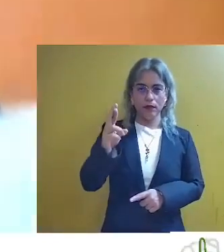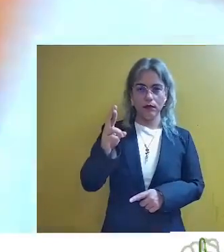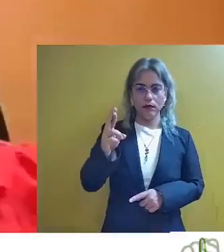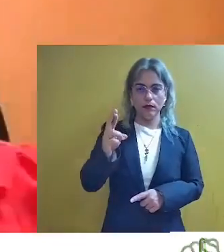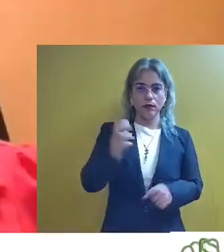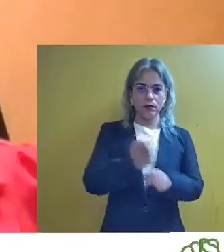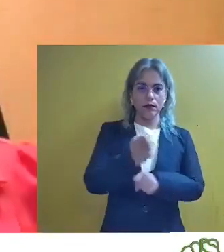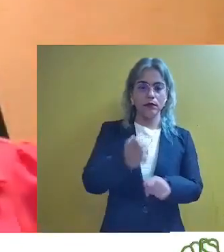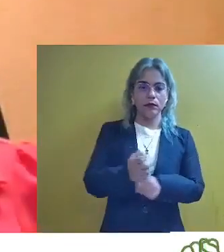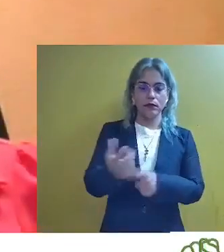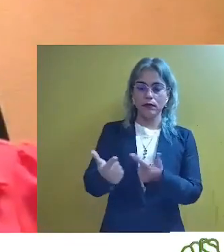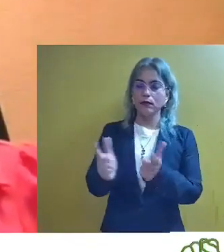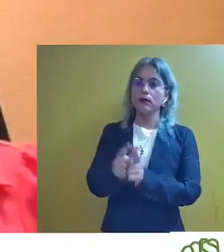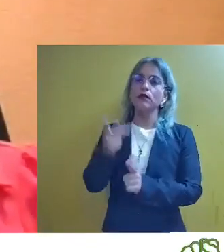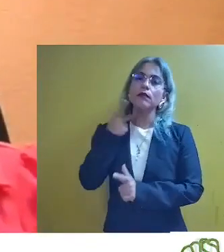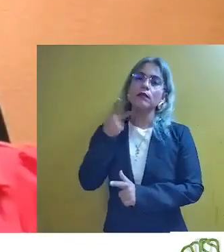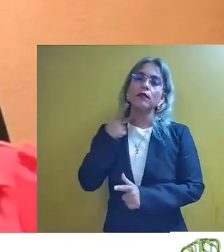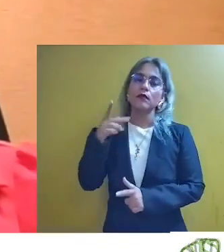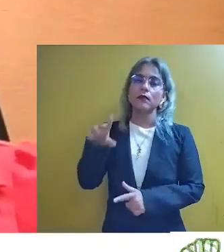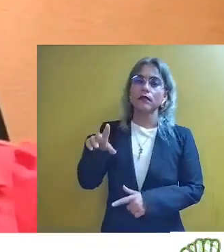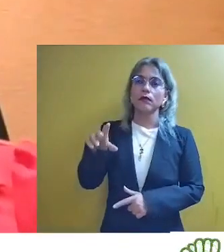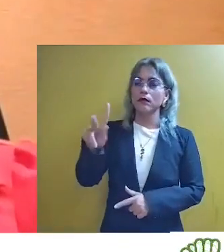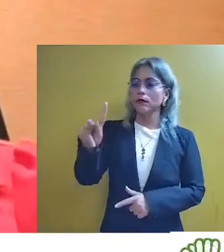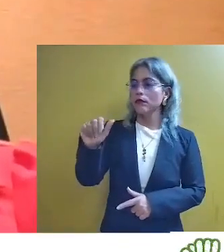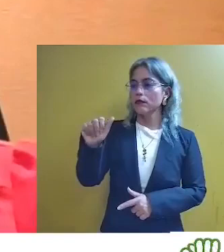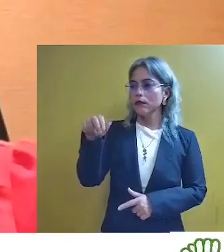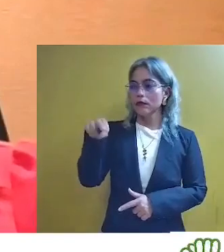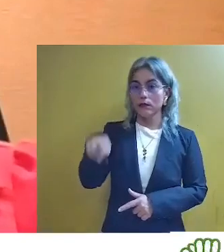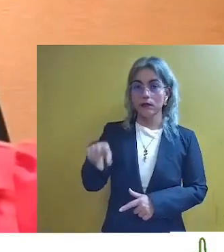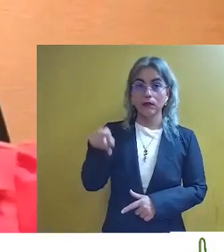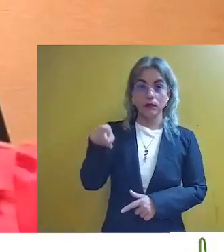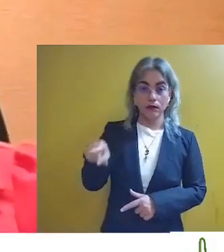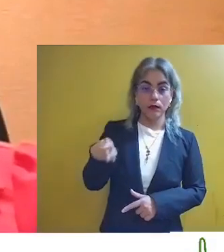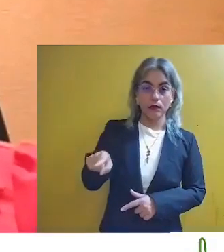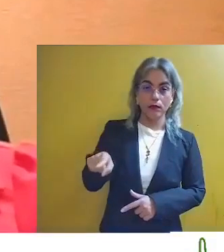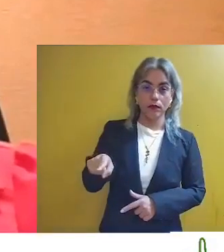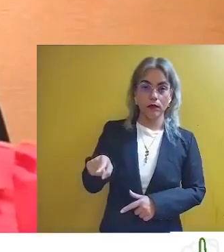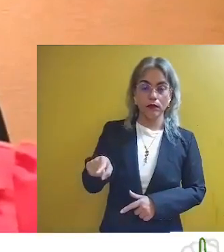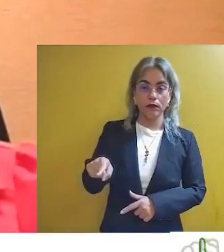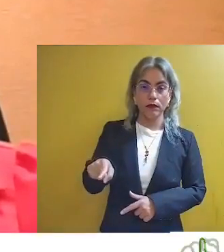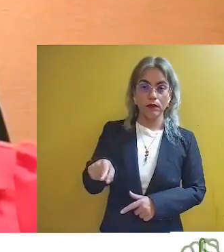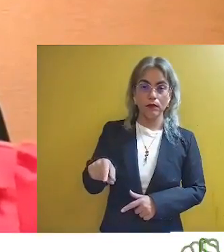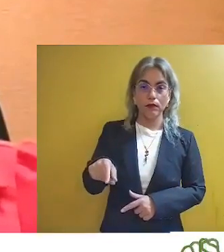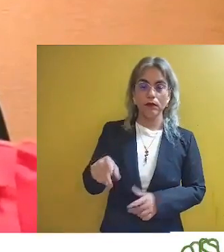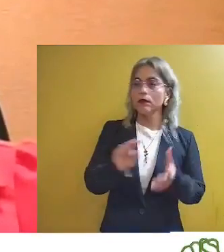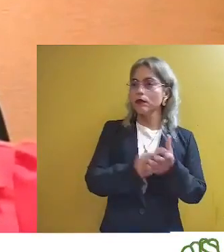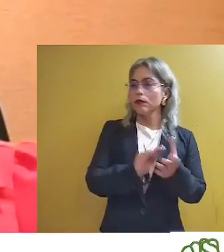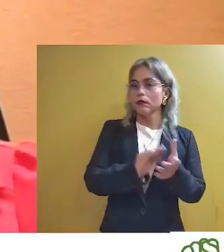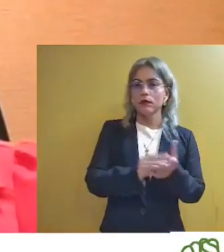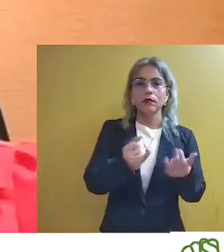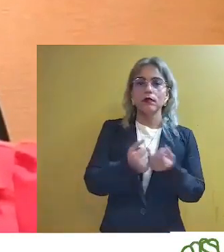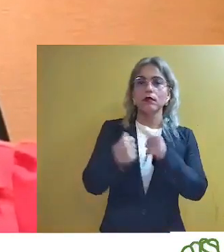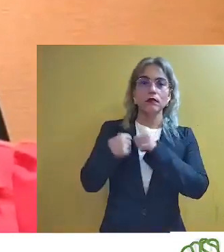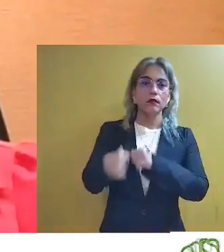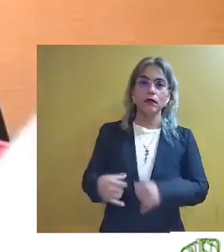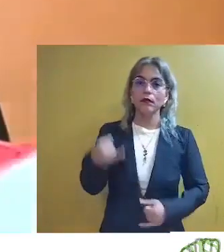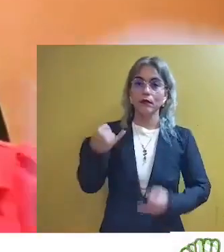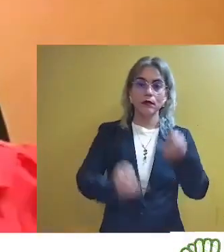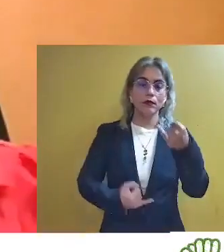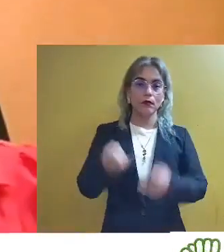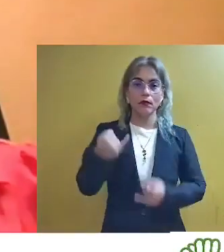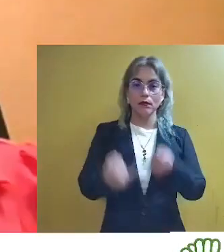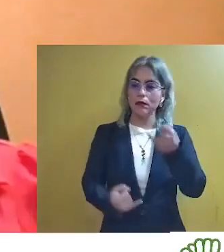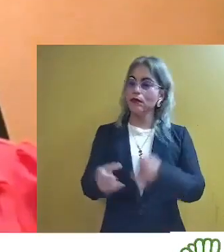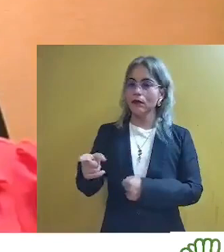Acción Nacional, ni fueron consideradas por la autoridad de justicia